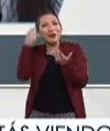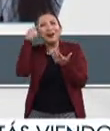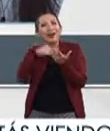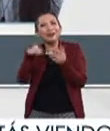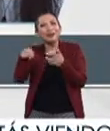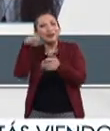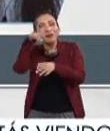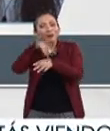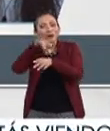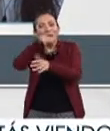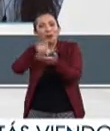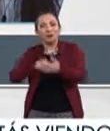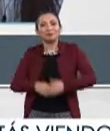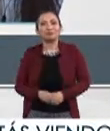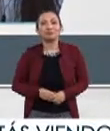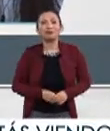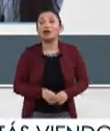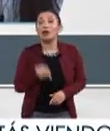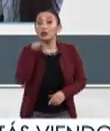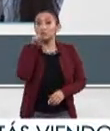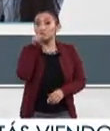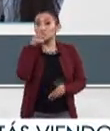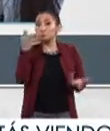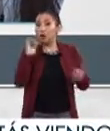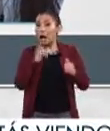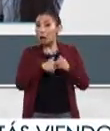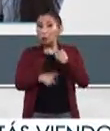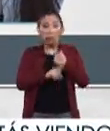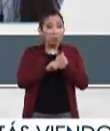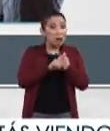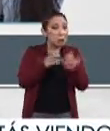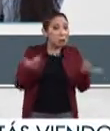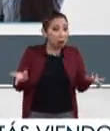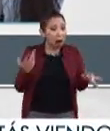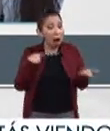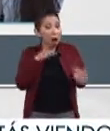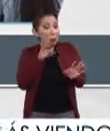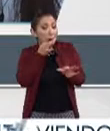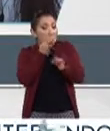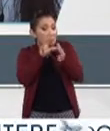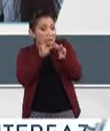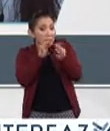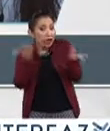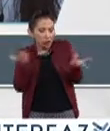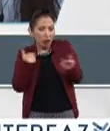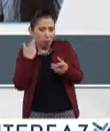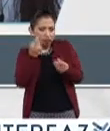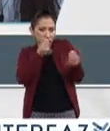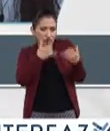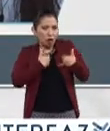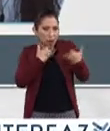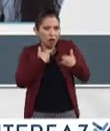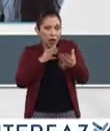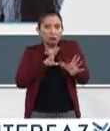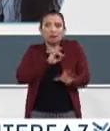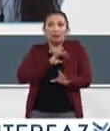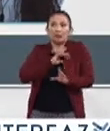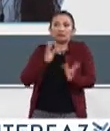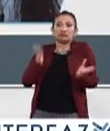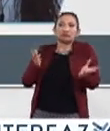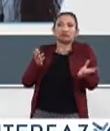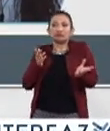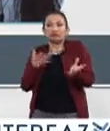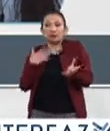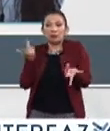creía que estaba ahí. Claro. ¿Tuviste algunos inconvenientes que valga la pena que nos comentes? Porque muchos jóvenes también tienen miedo de,